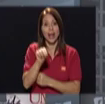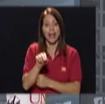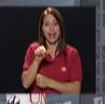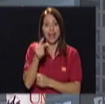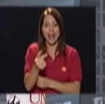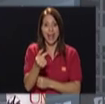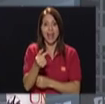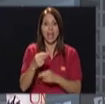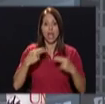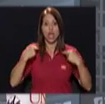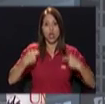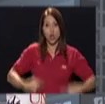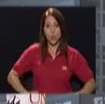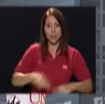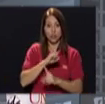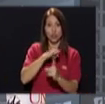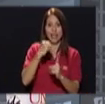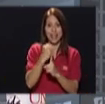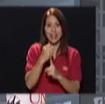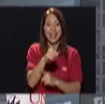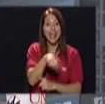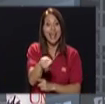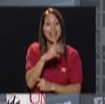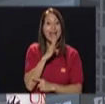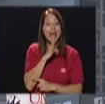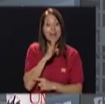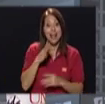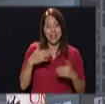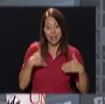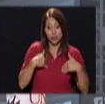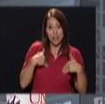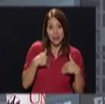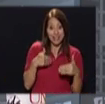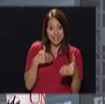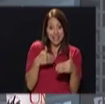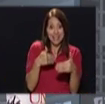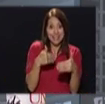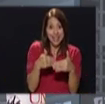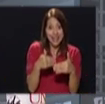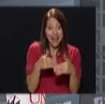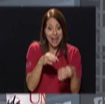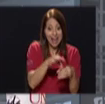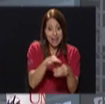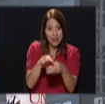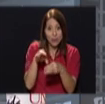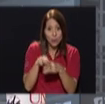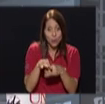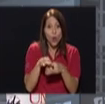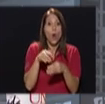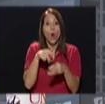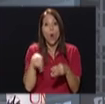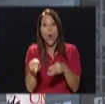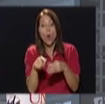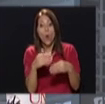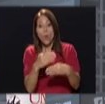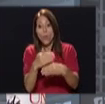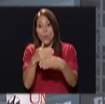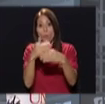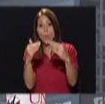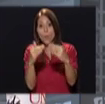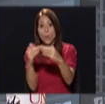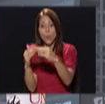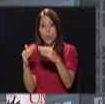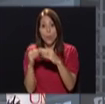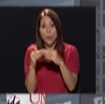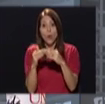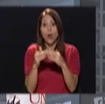de que la visita de animales silvestres a zonas urbanas, agrícolas o comerciales no debe verse como una inversión y mucho menos como